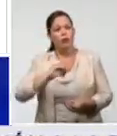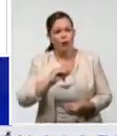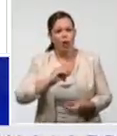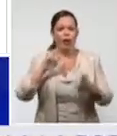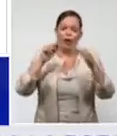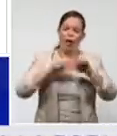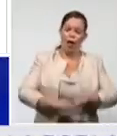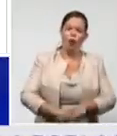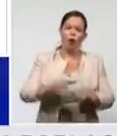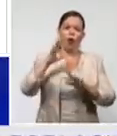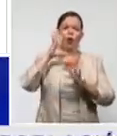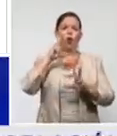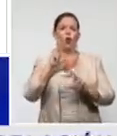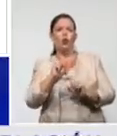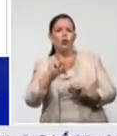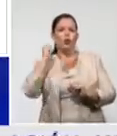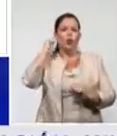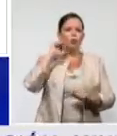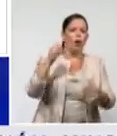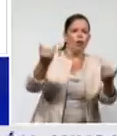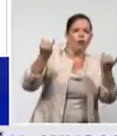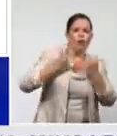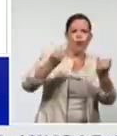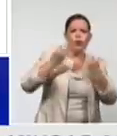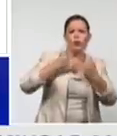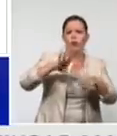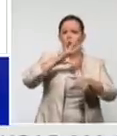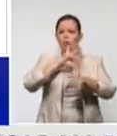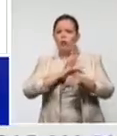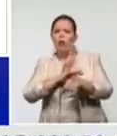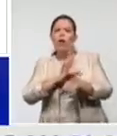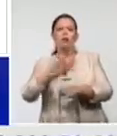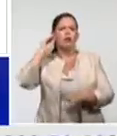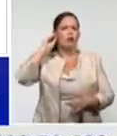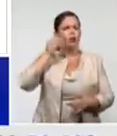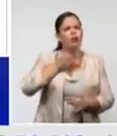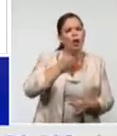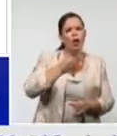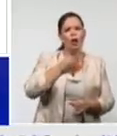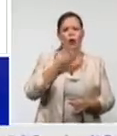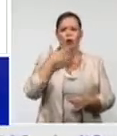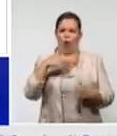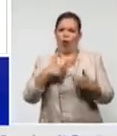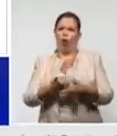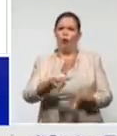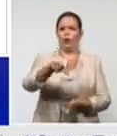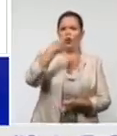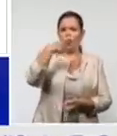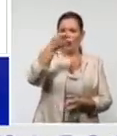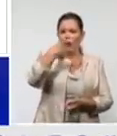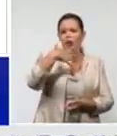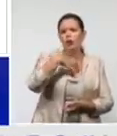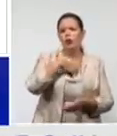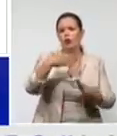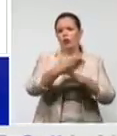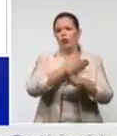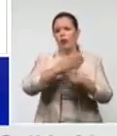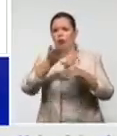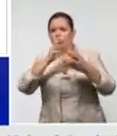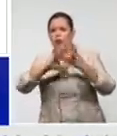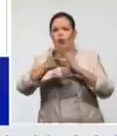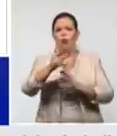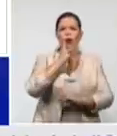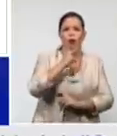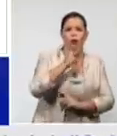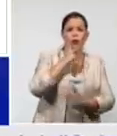enfermedad, que se conocen tratamientos, que se conocen diferentes protocolos. Sin embargo, ustedes ven que lejos de